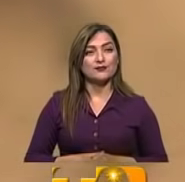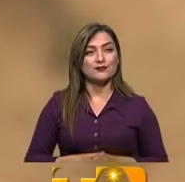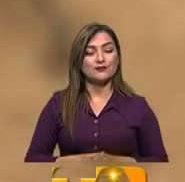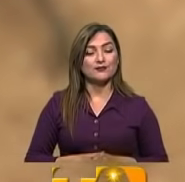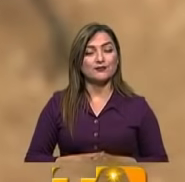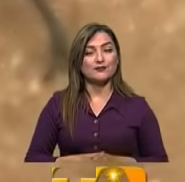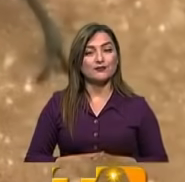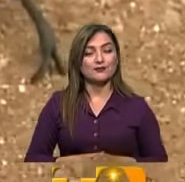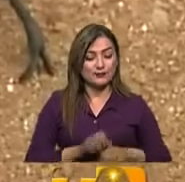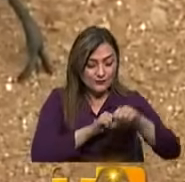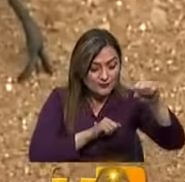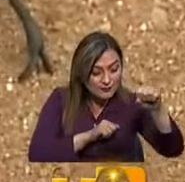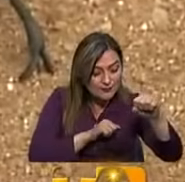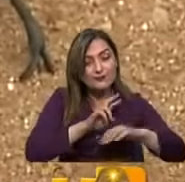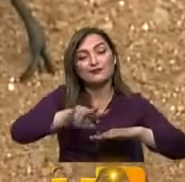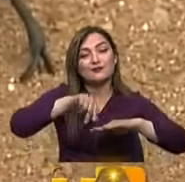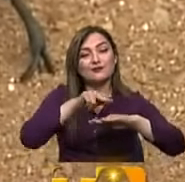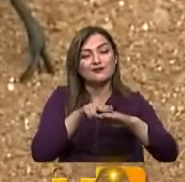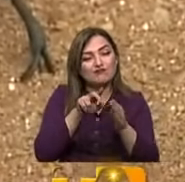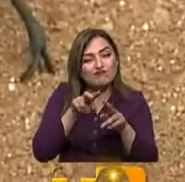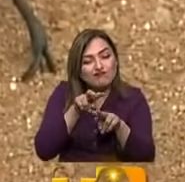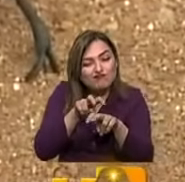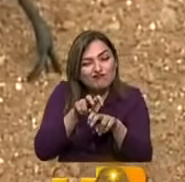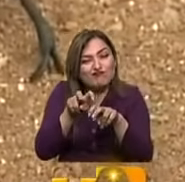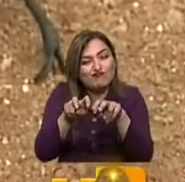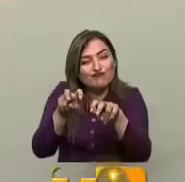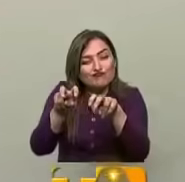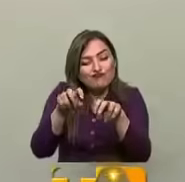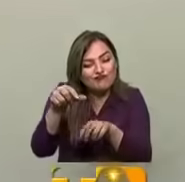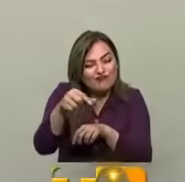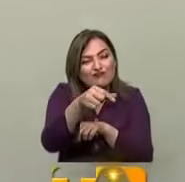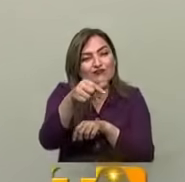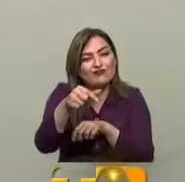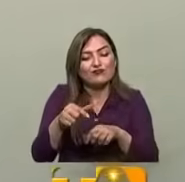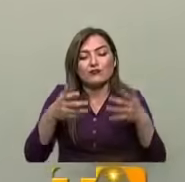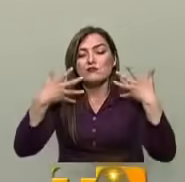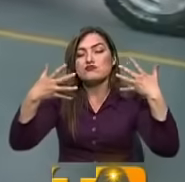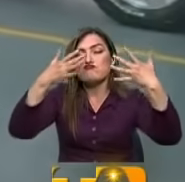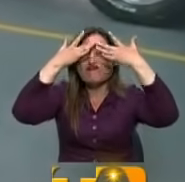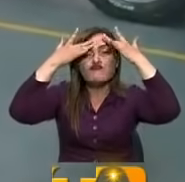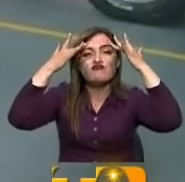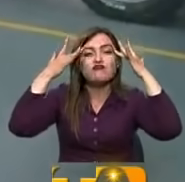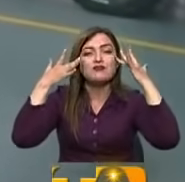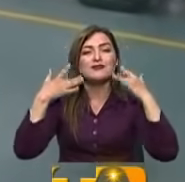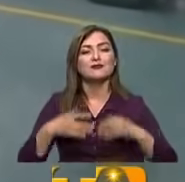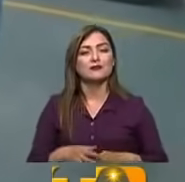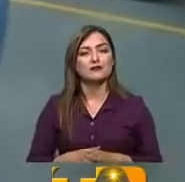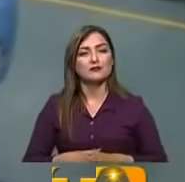Es normal encontrar muchos insectos y animales pequeños muertos a su alrededor por el fuerte calor de la flama.